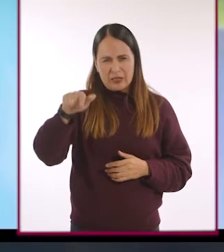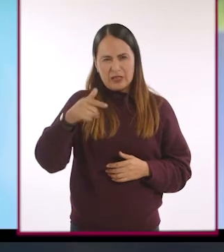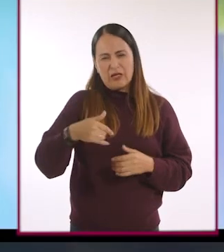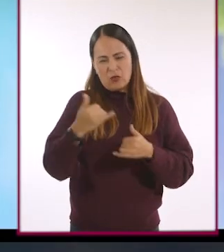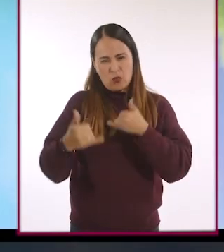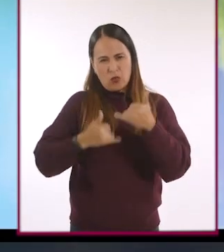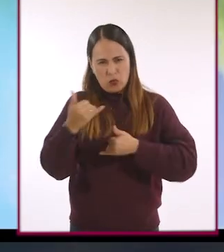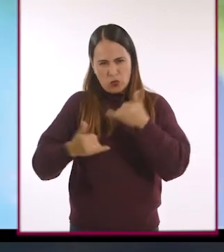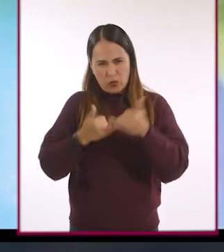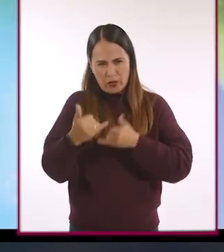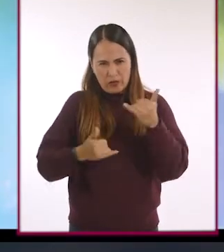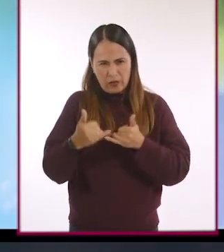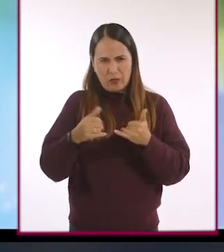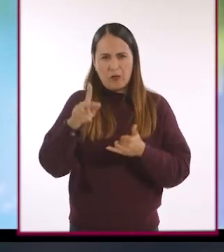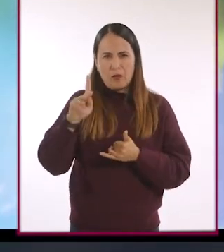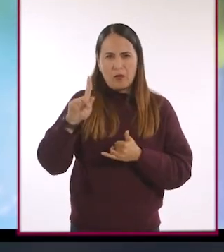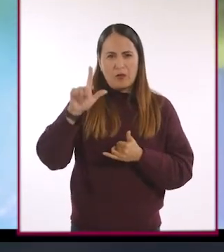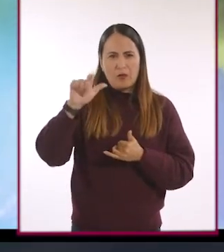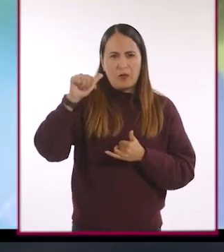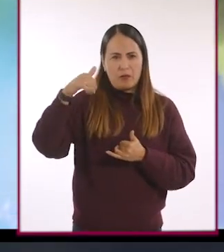de PlayStation 4.